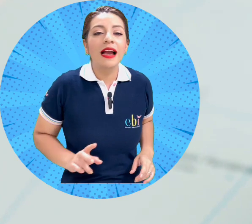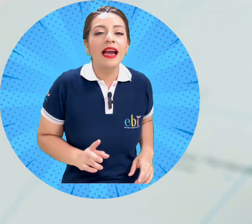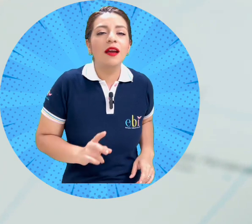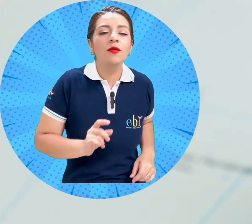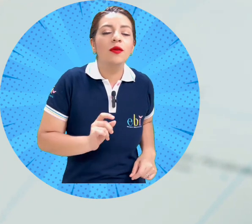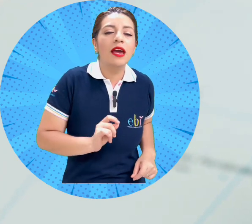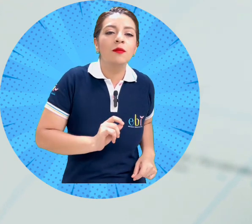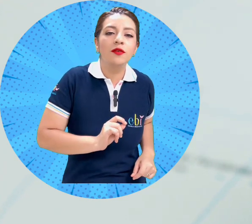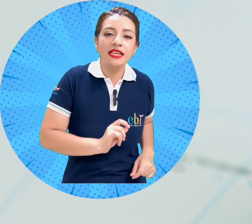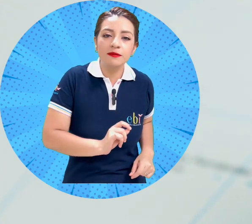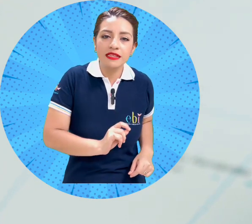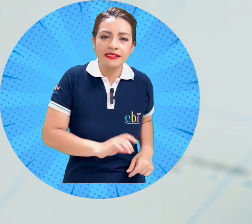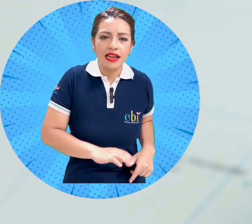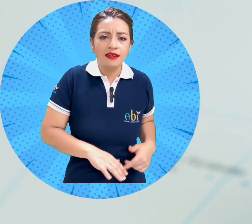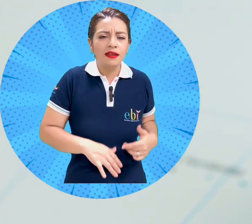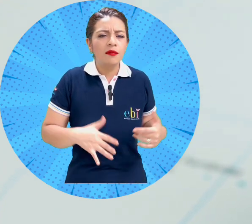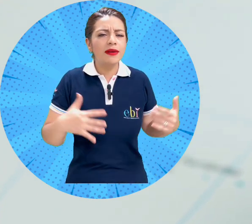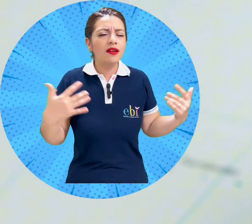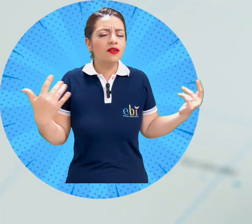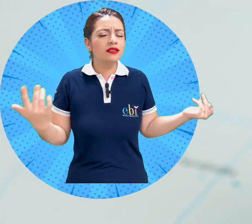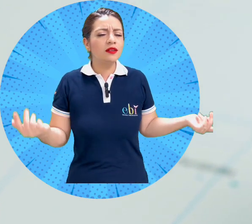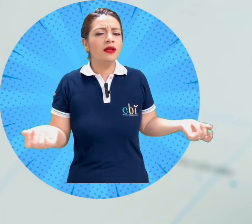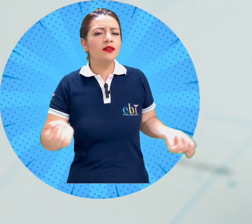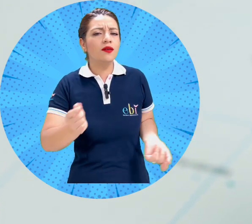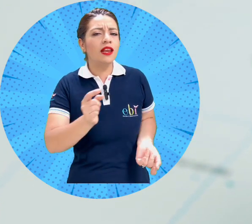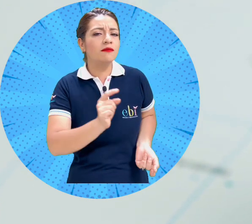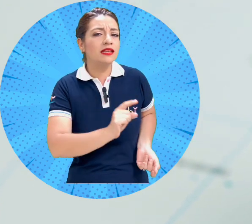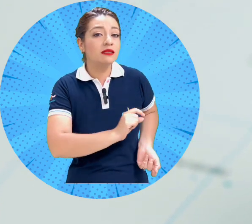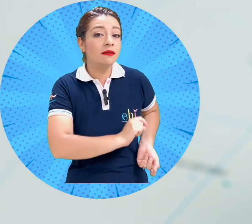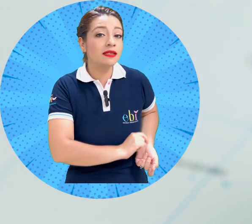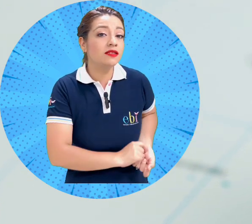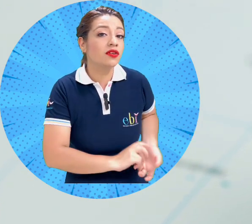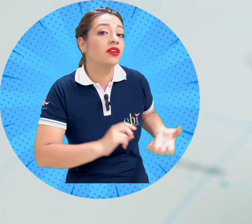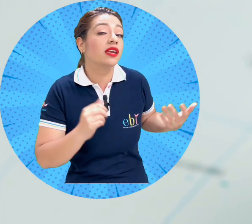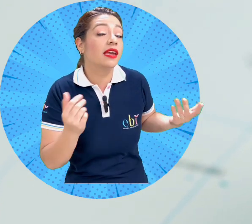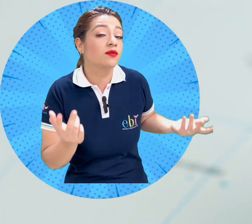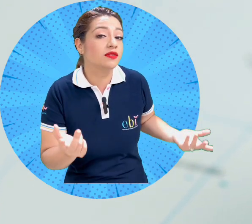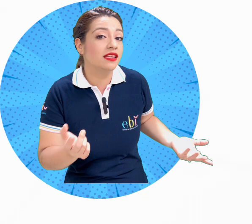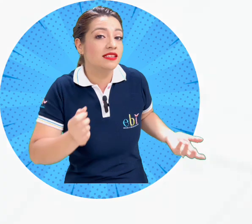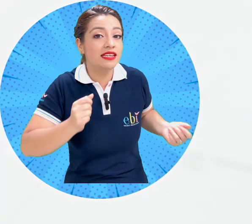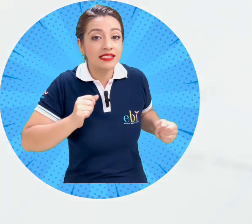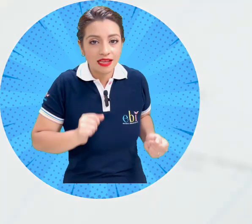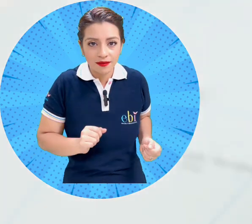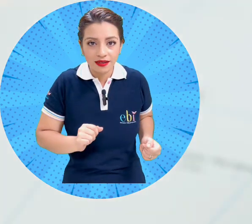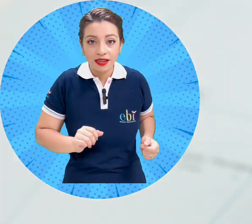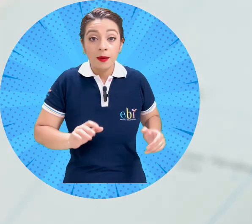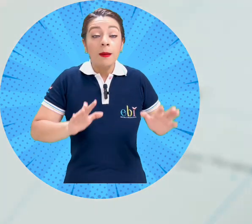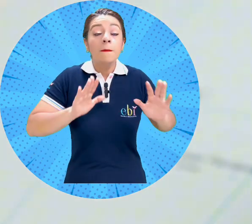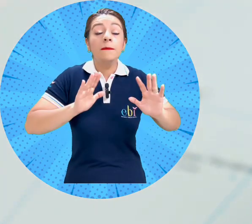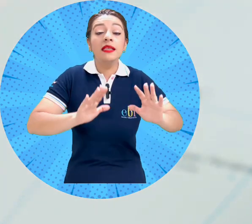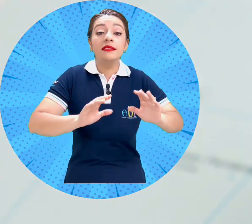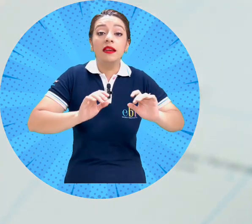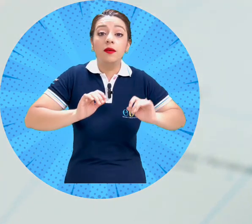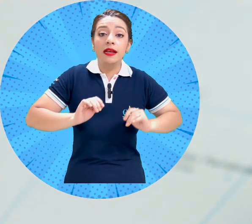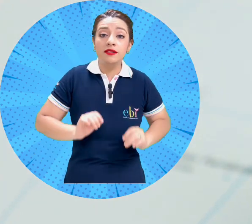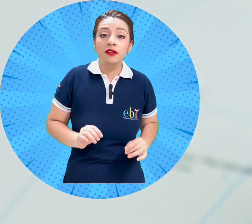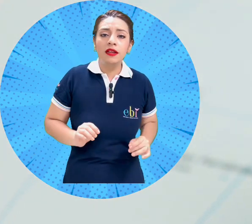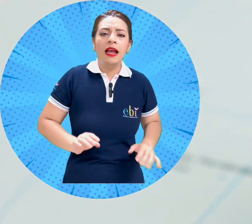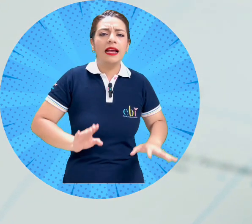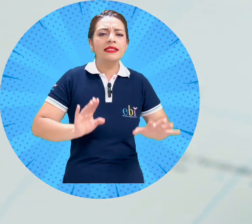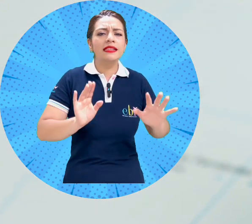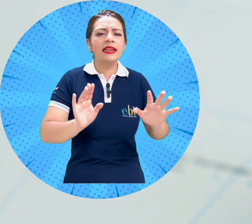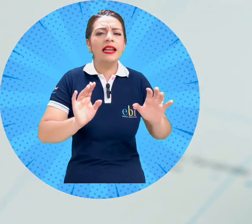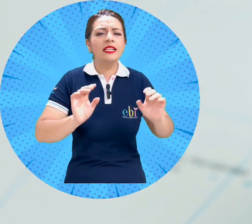tocó viajar a un lugar muy especial, pero continuando con la misma misión que ustedes ya saben. Mr.